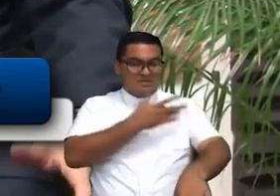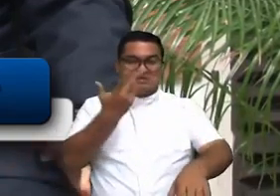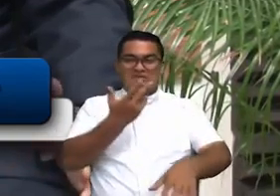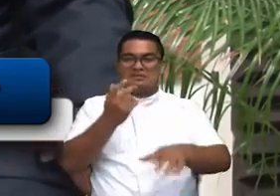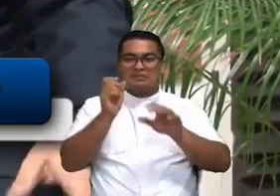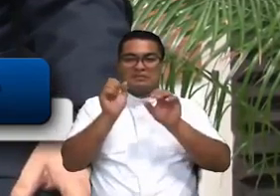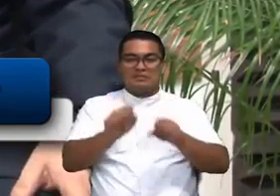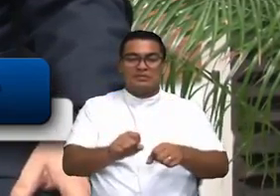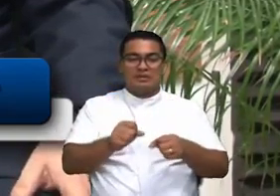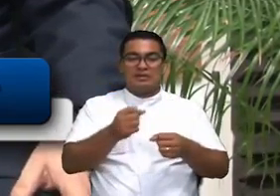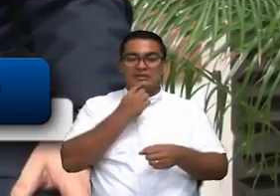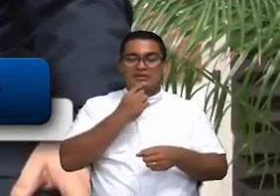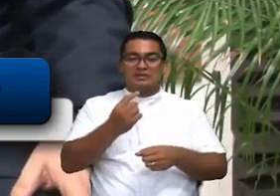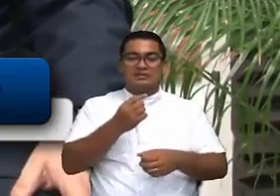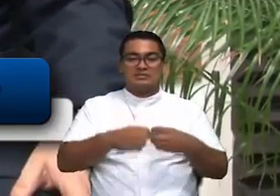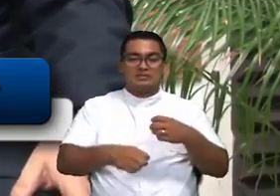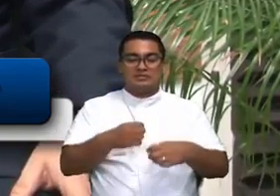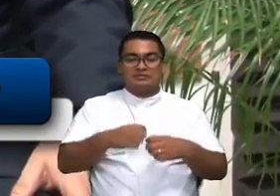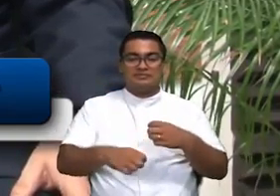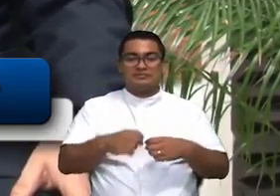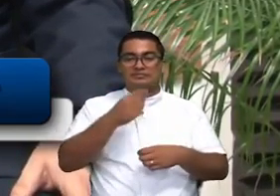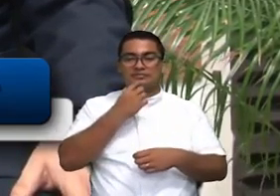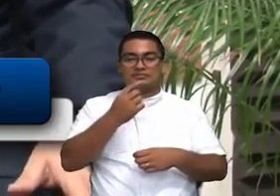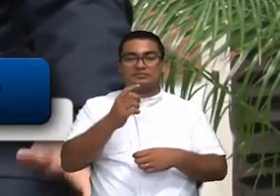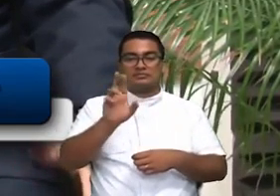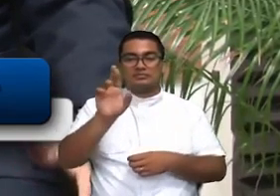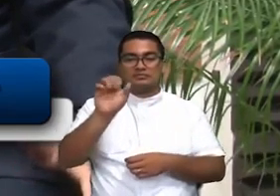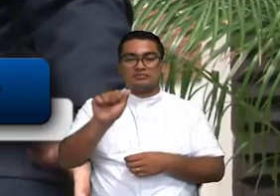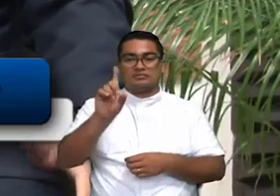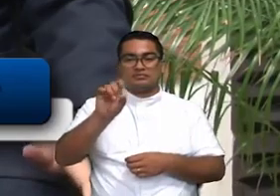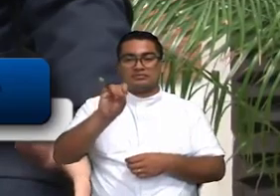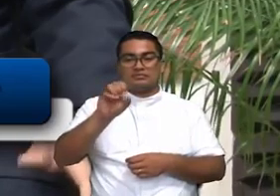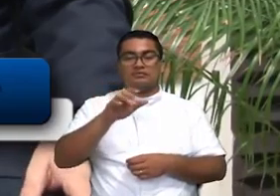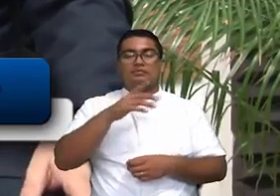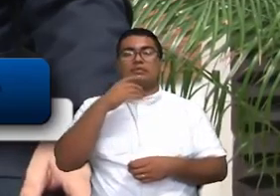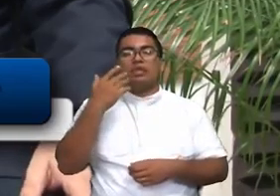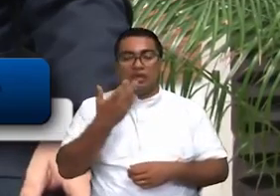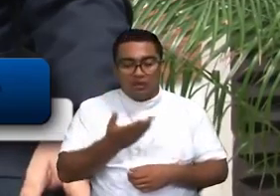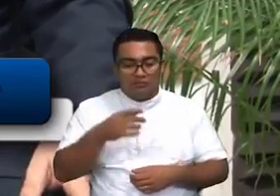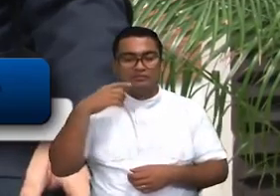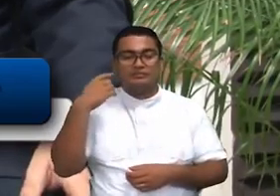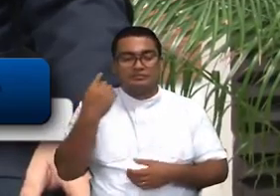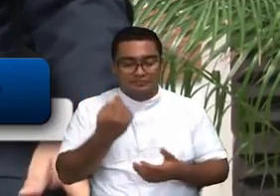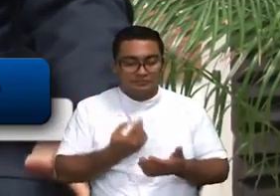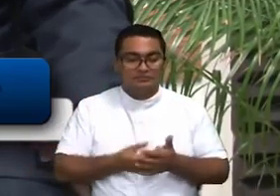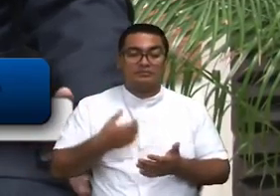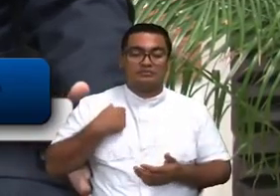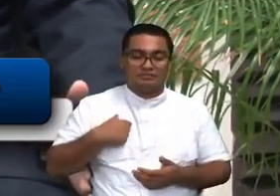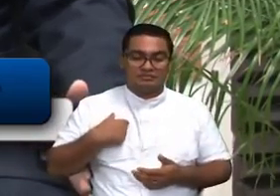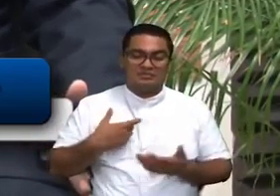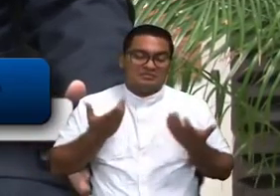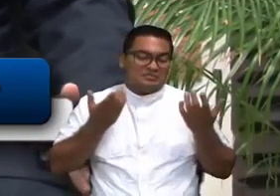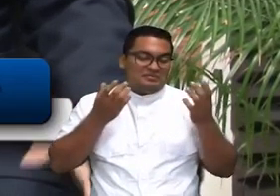un síndrome de intoxicación aguda por radiación que incluye náuseas, vómitos, diarrea, vómitos.